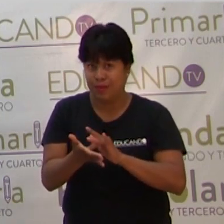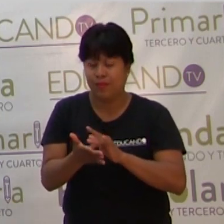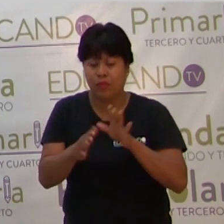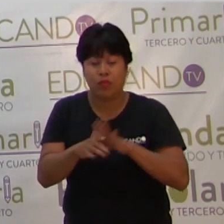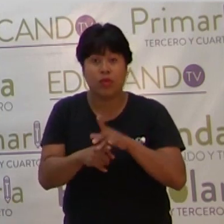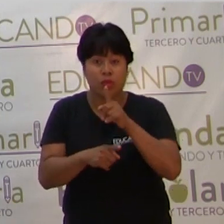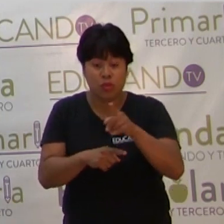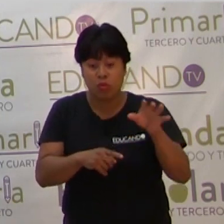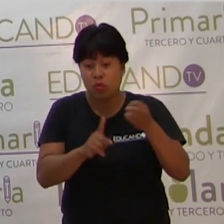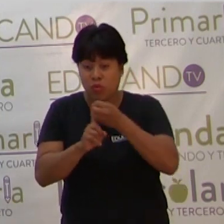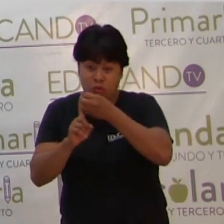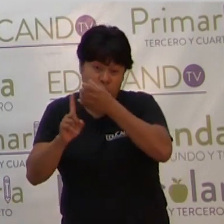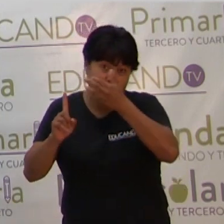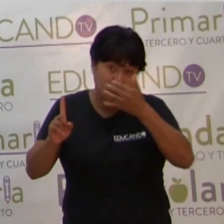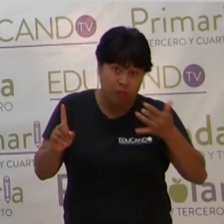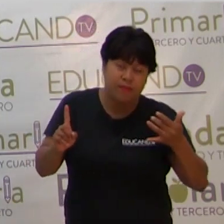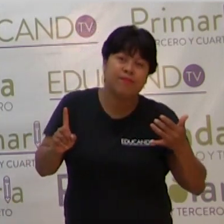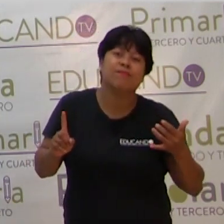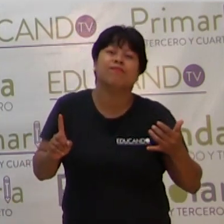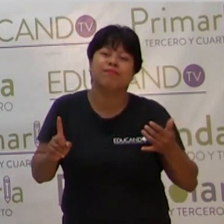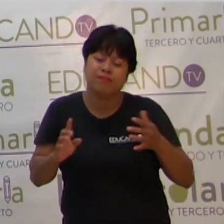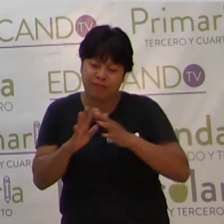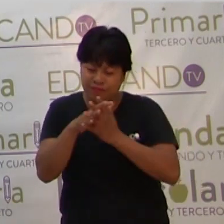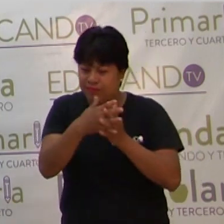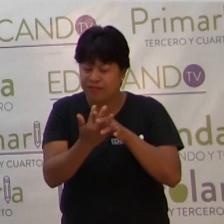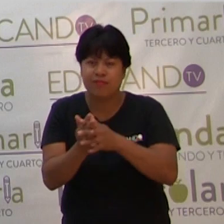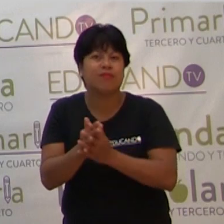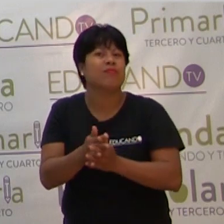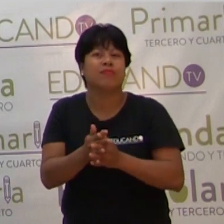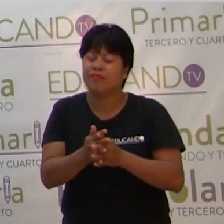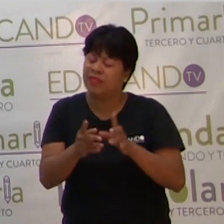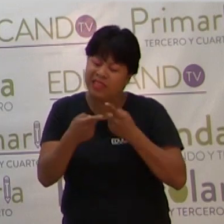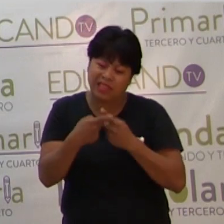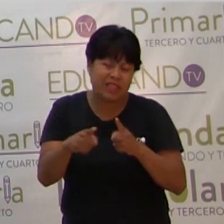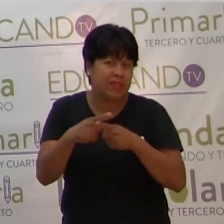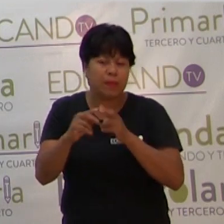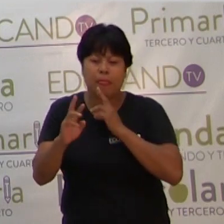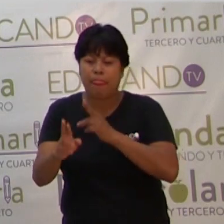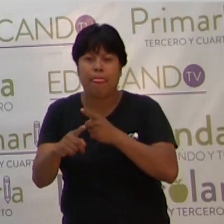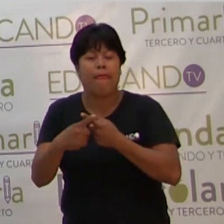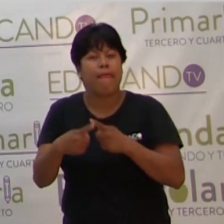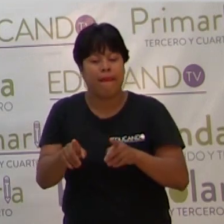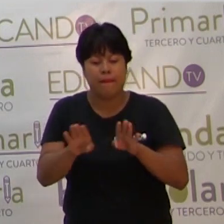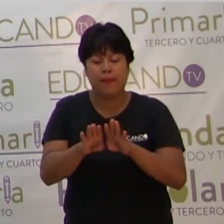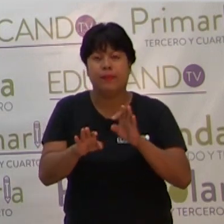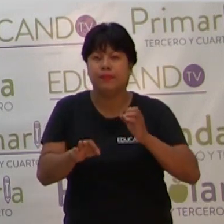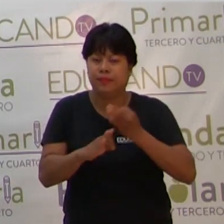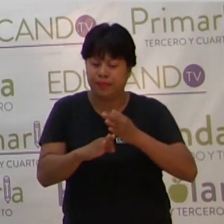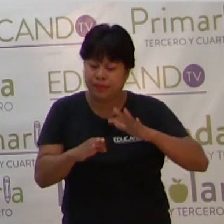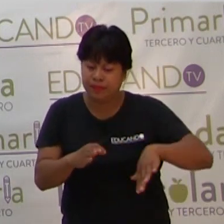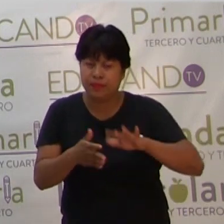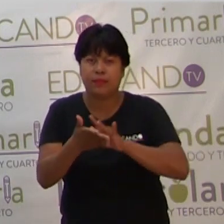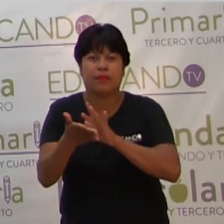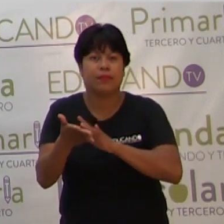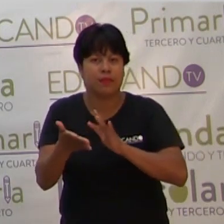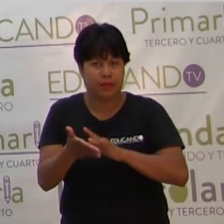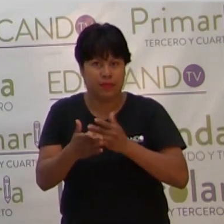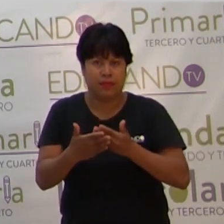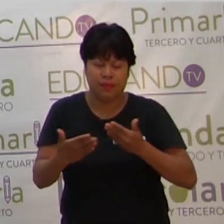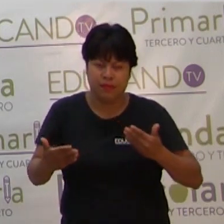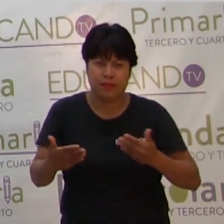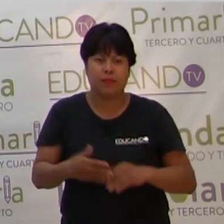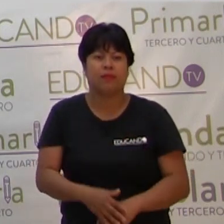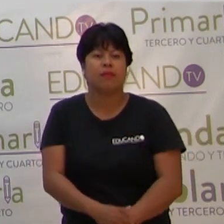si pones todo junto, te va a salir un resultado diferente como en el ejercicio que hicimos